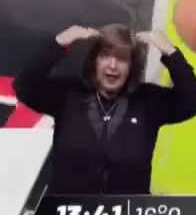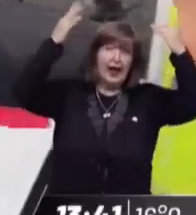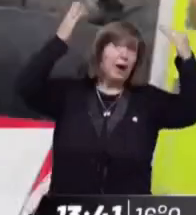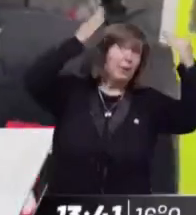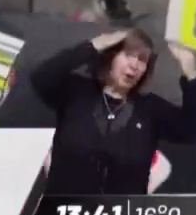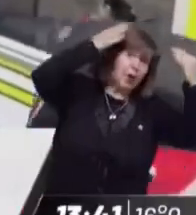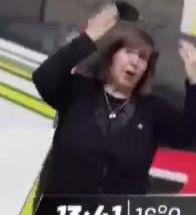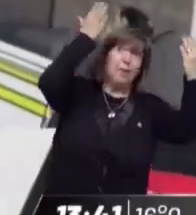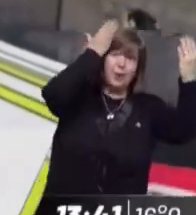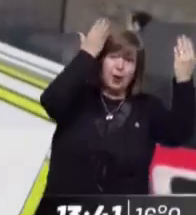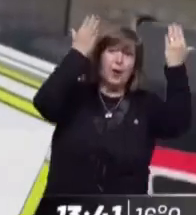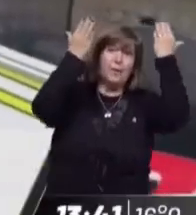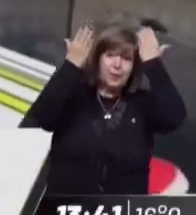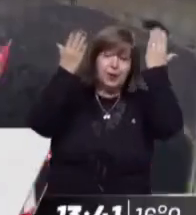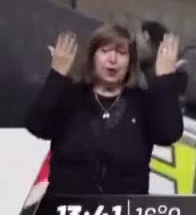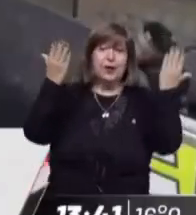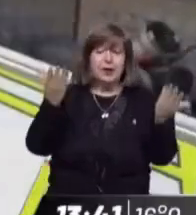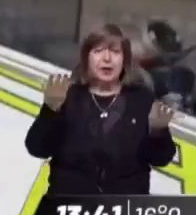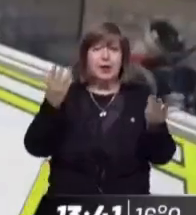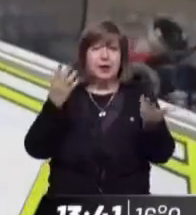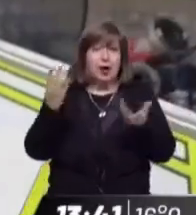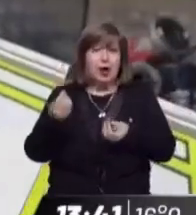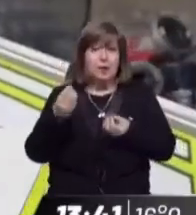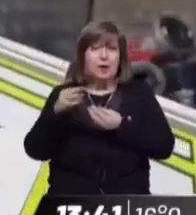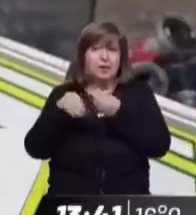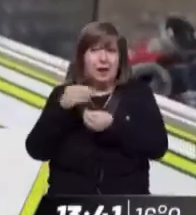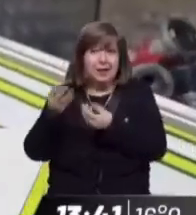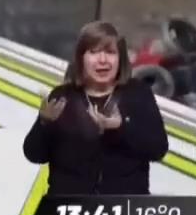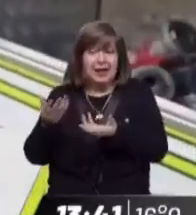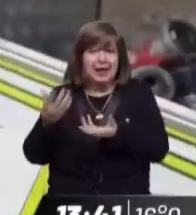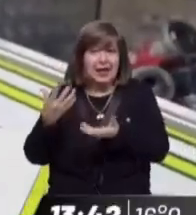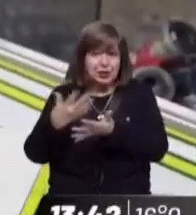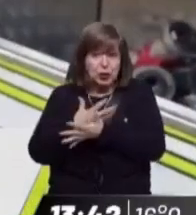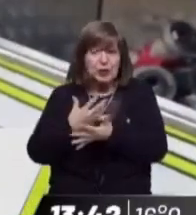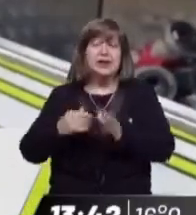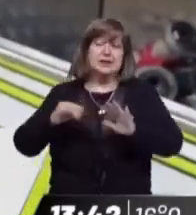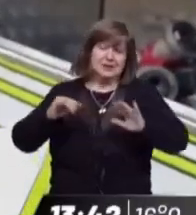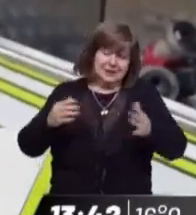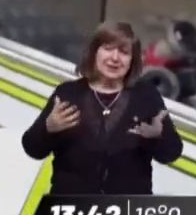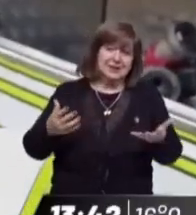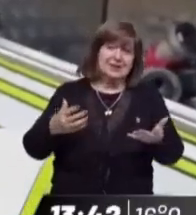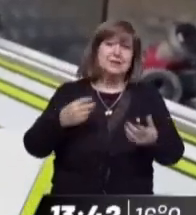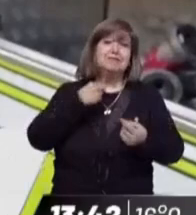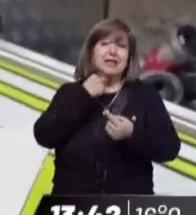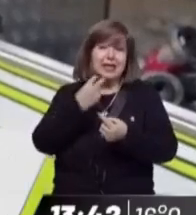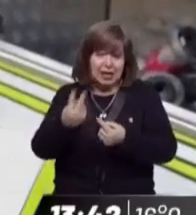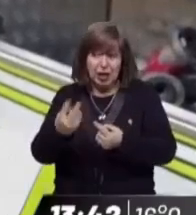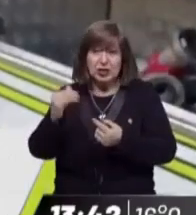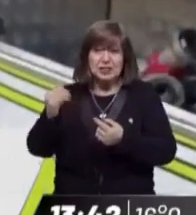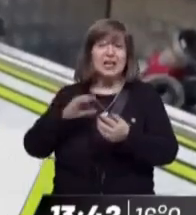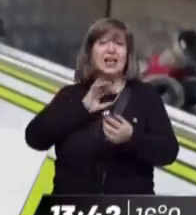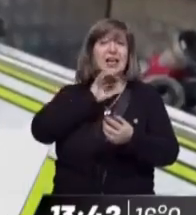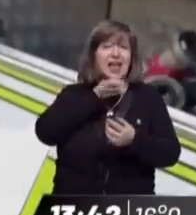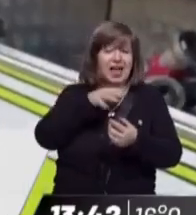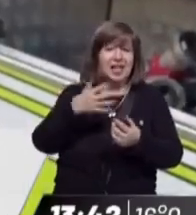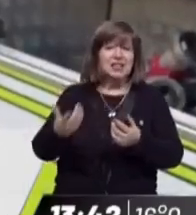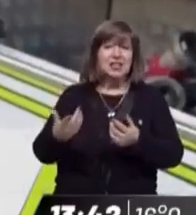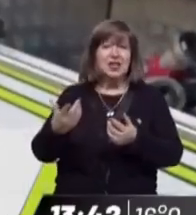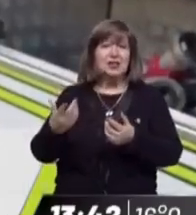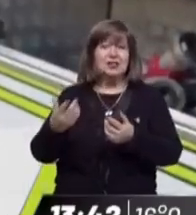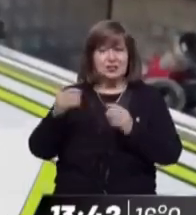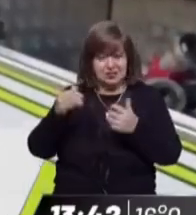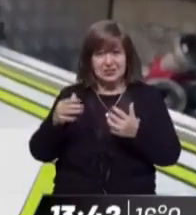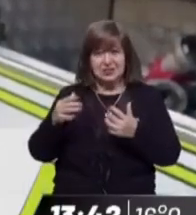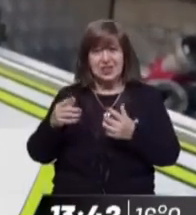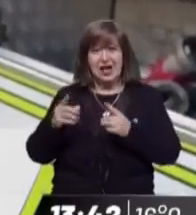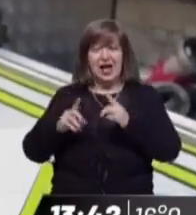montón de gente que está afuera y dice que no le pase nada. Sí, no, a ver, yo tengo familia, hijos y nietos, lamentablemente